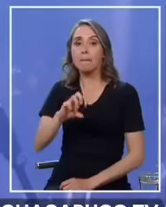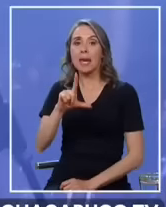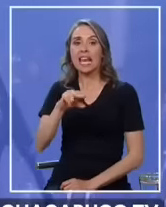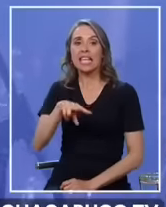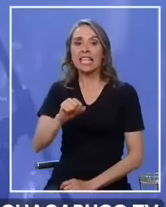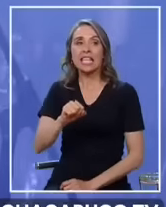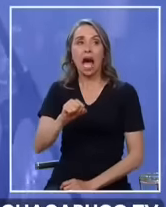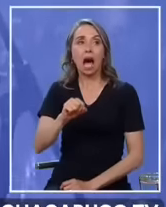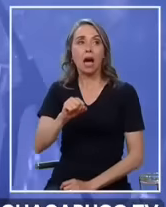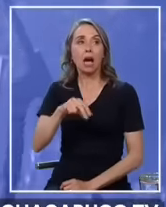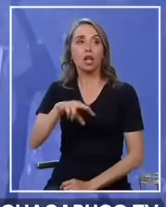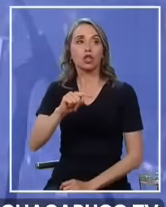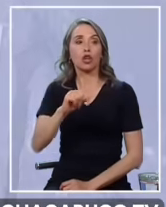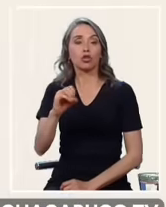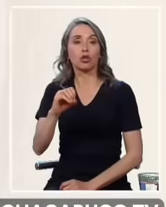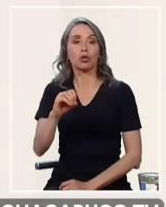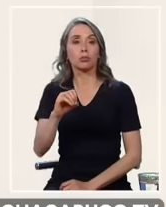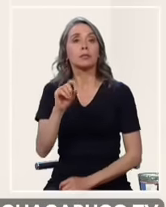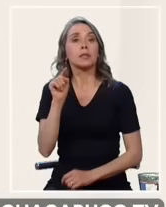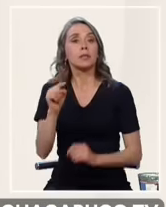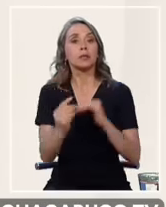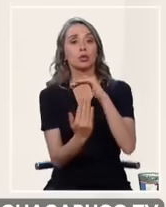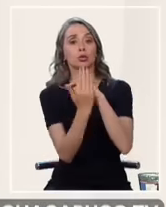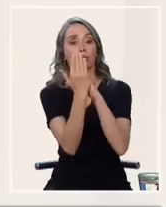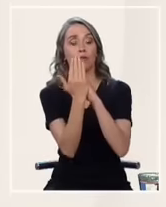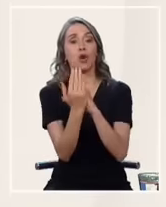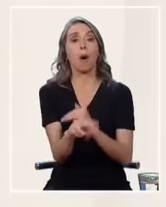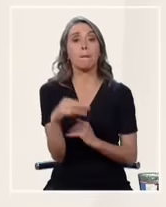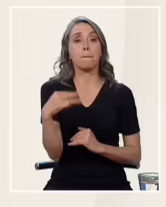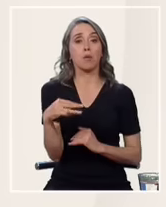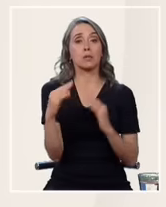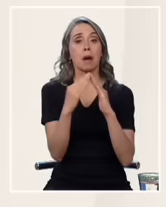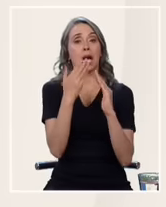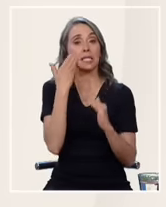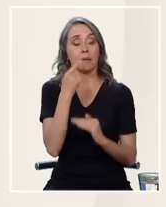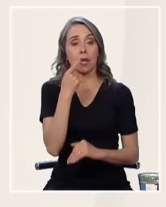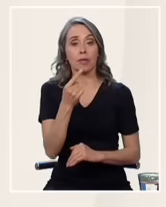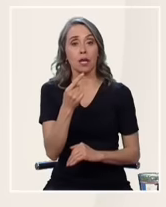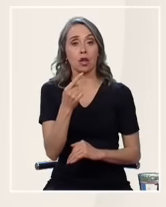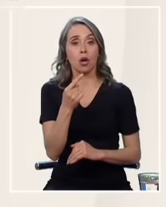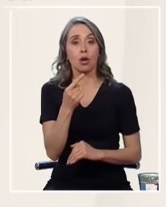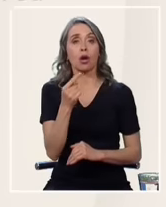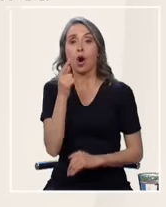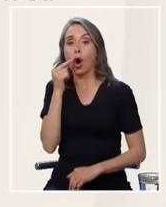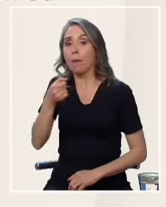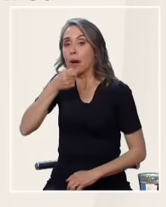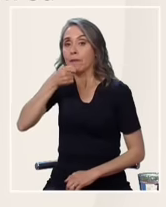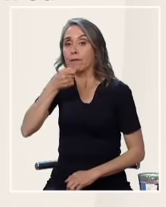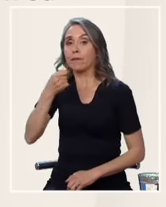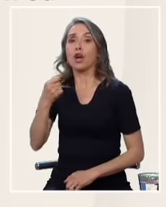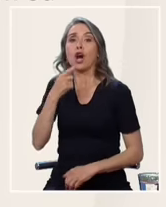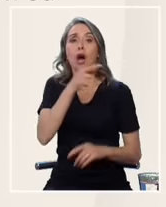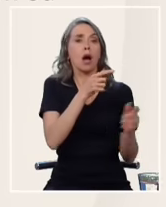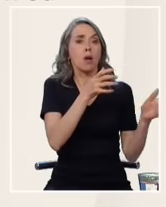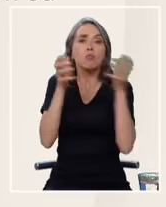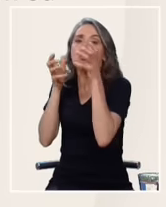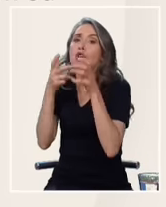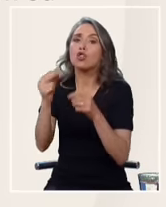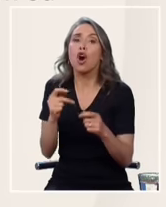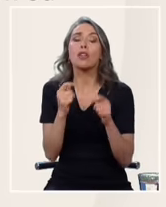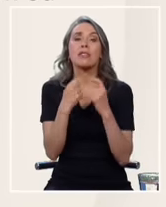Noto. A través de un comunicado, el municipio agregó que tras la negativa, el vocalista insistió en su